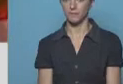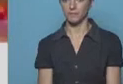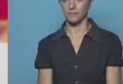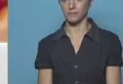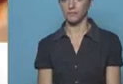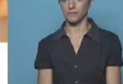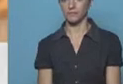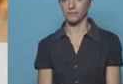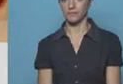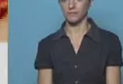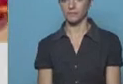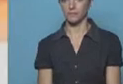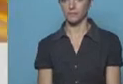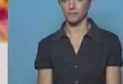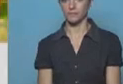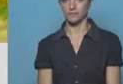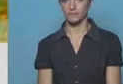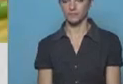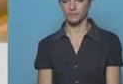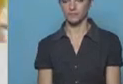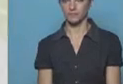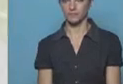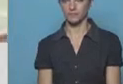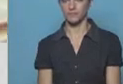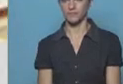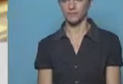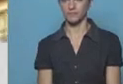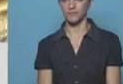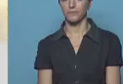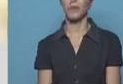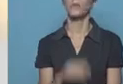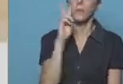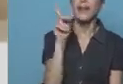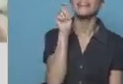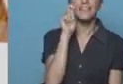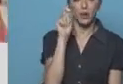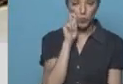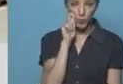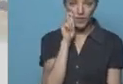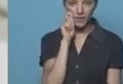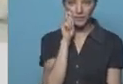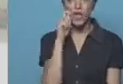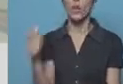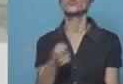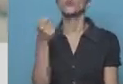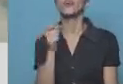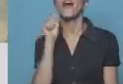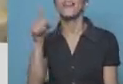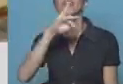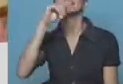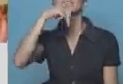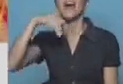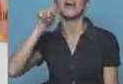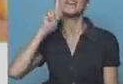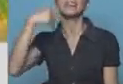en la primera vuelta, cerca del mediodía. Saluda, es la suegra de Zannini. La